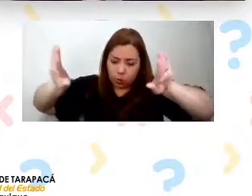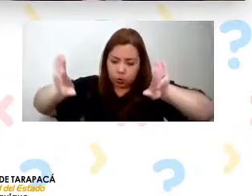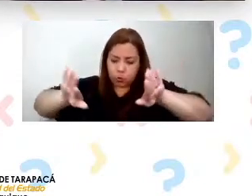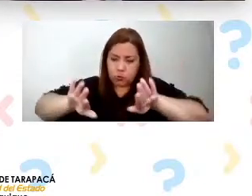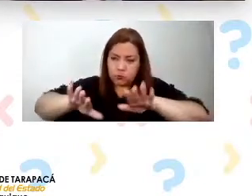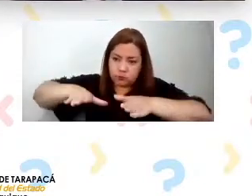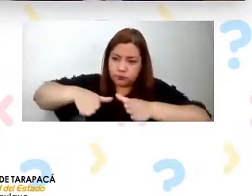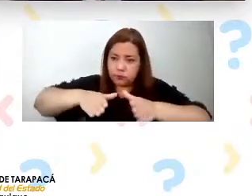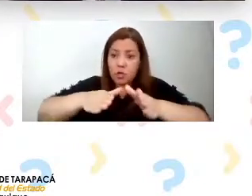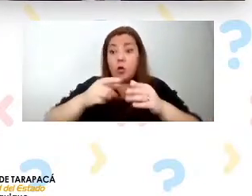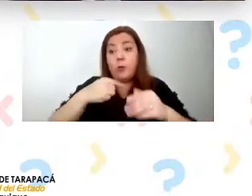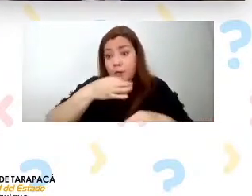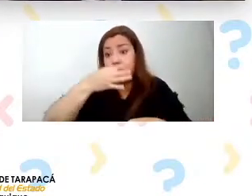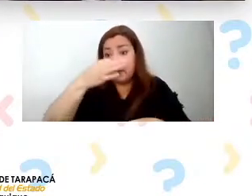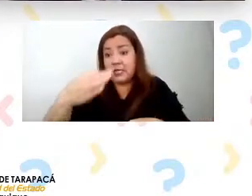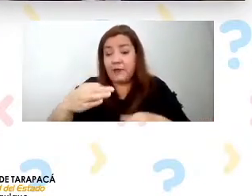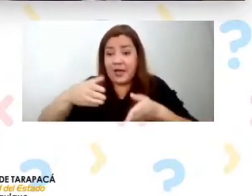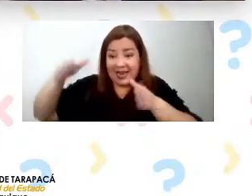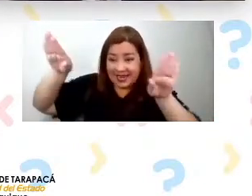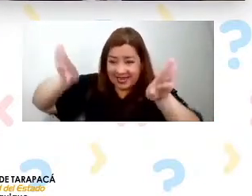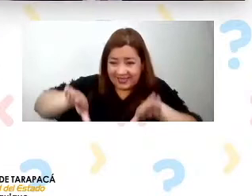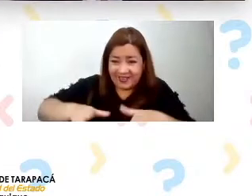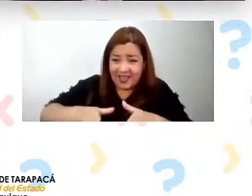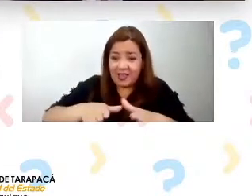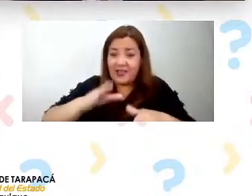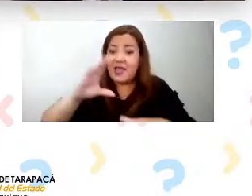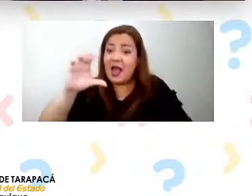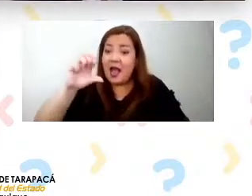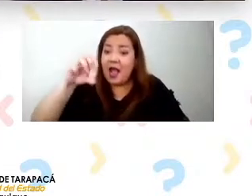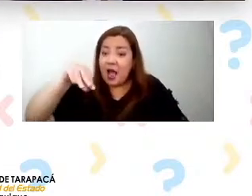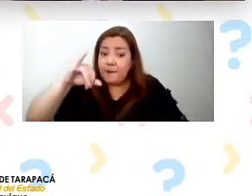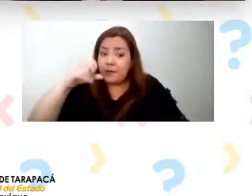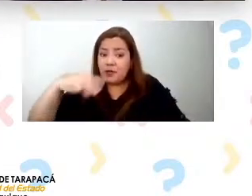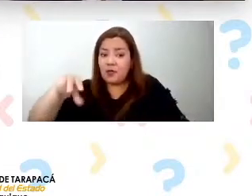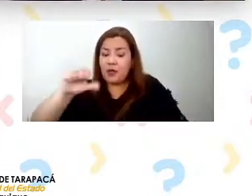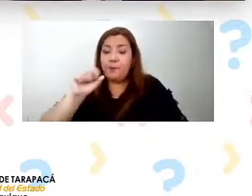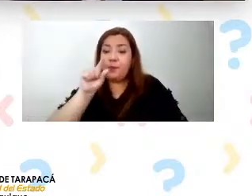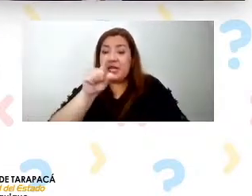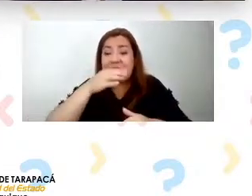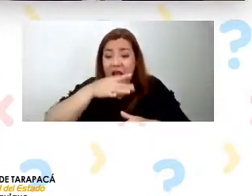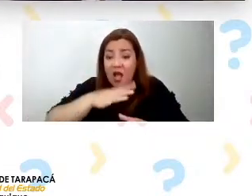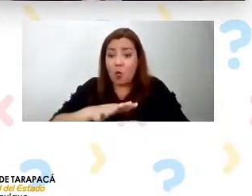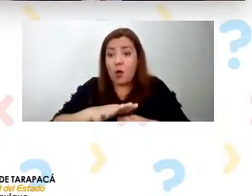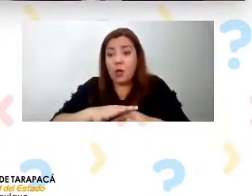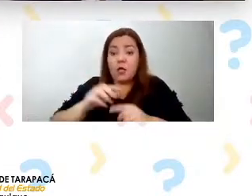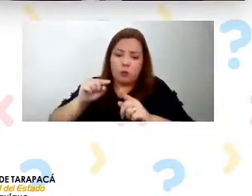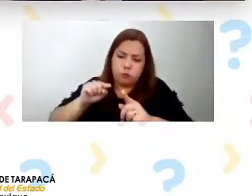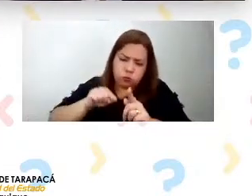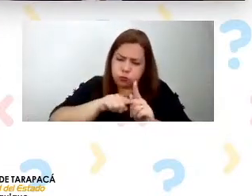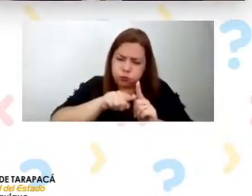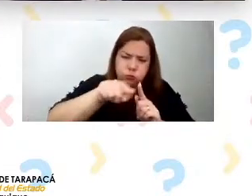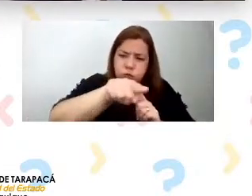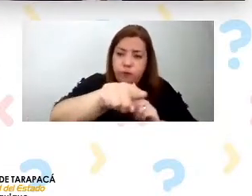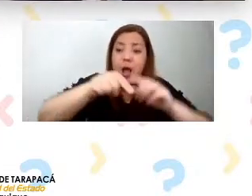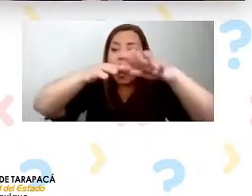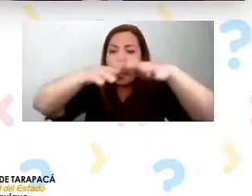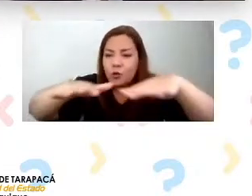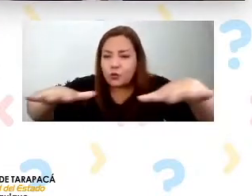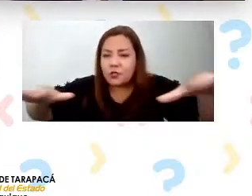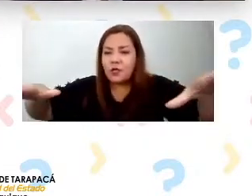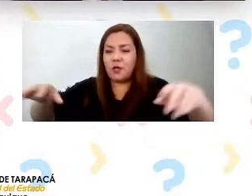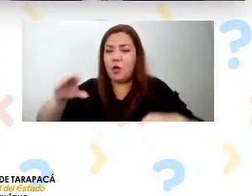quebrada de Camiña, desagua en el Océano Pacífico, pero muchas de estas quebradas, como